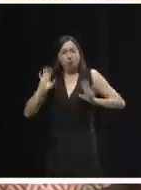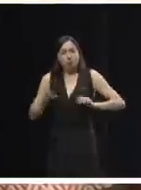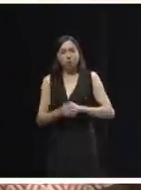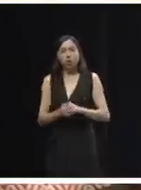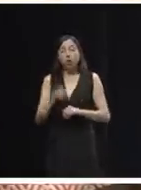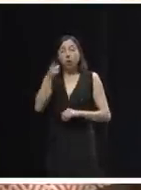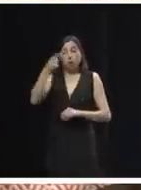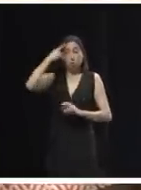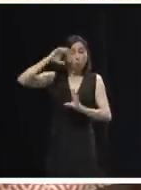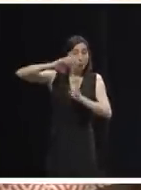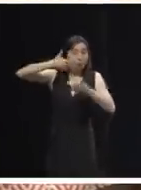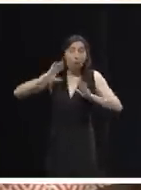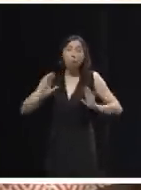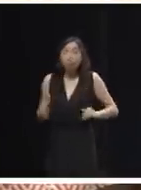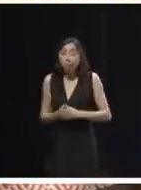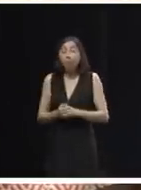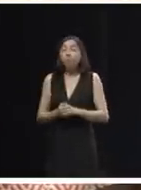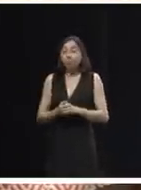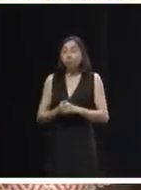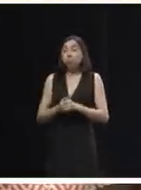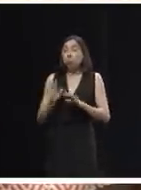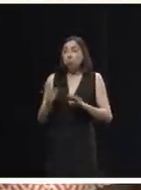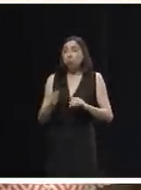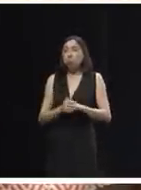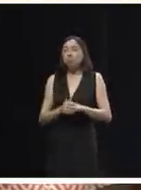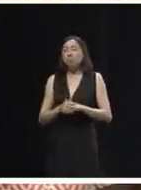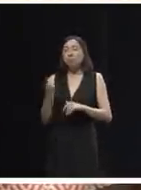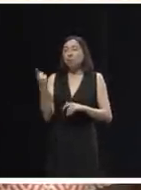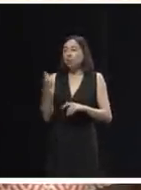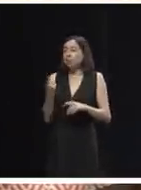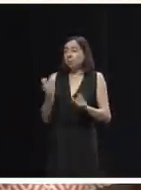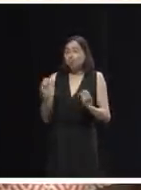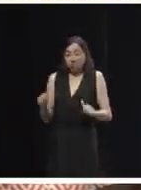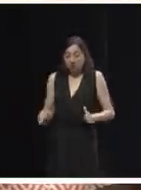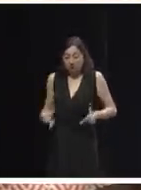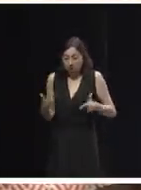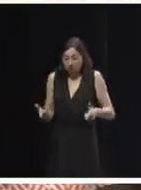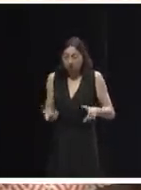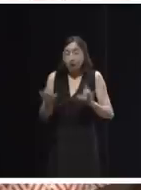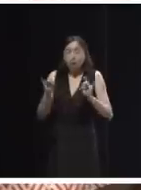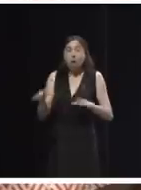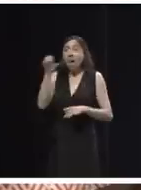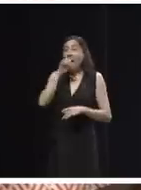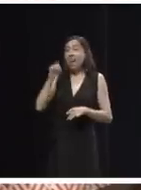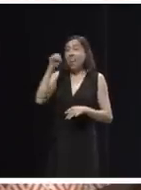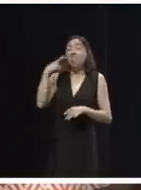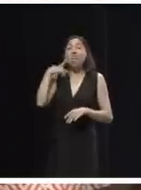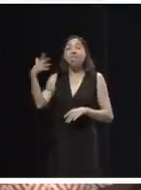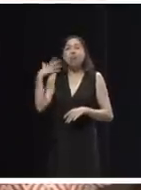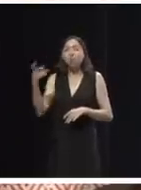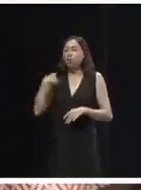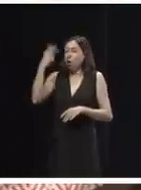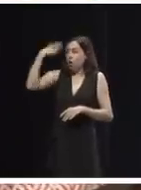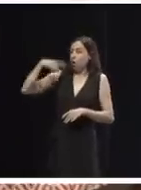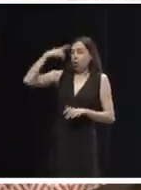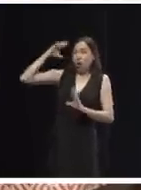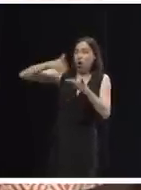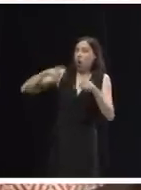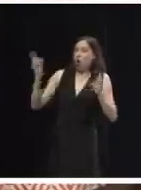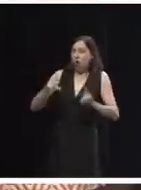¿Estás loco? Yo me salía casi espontáneamente de la canción de Ketama. No estamos locos, sabemos lo que queremos, sabemos por qué estamos aquí,